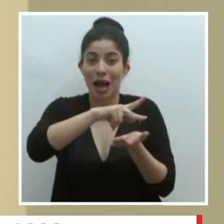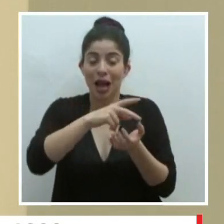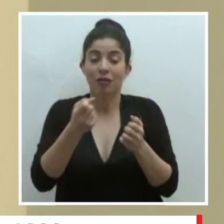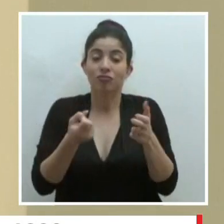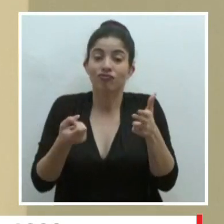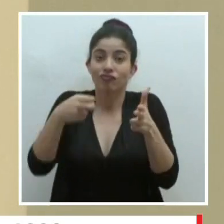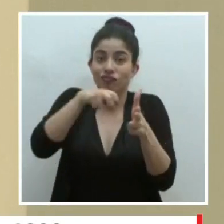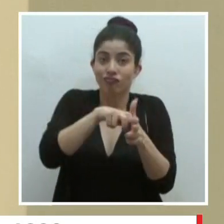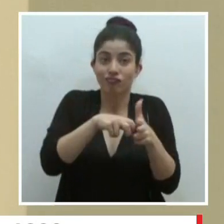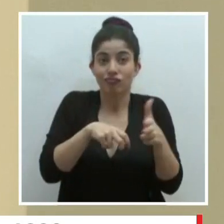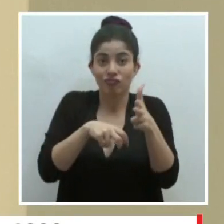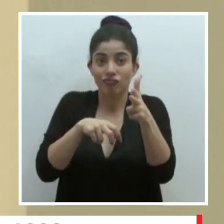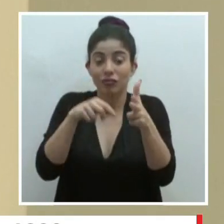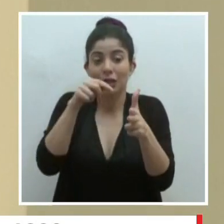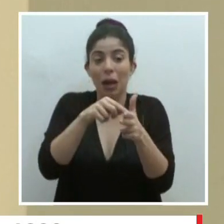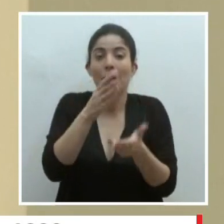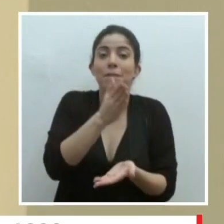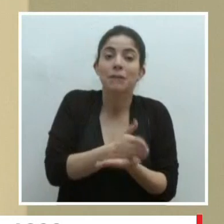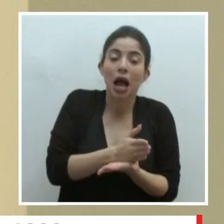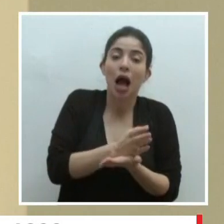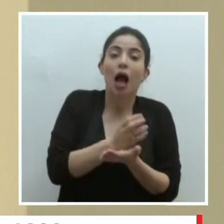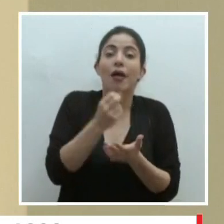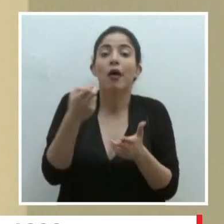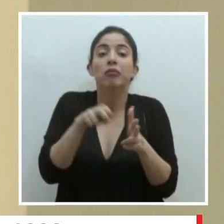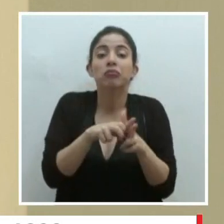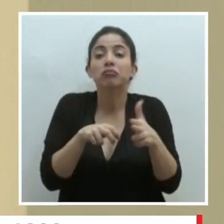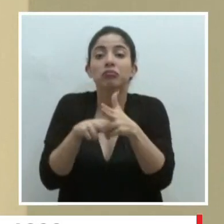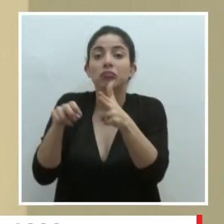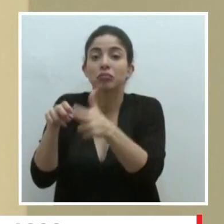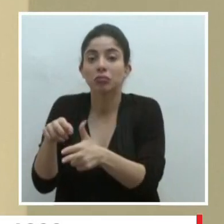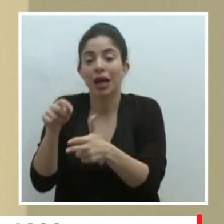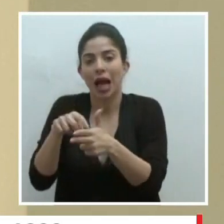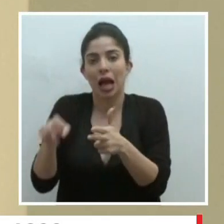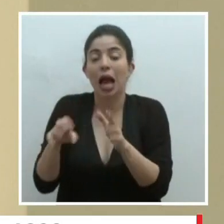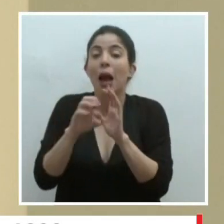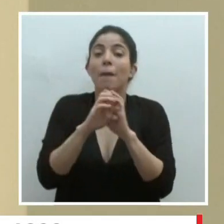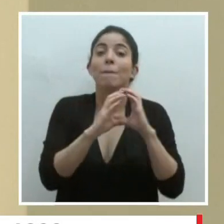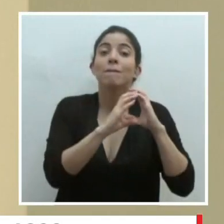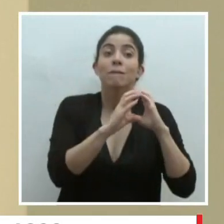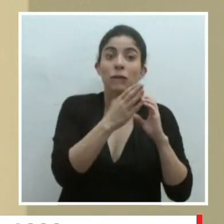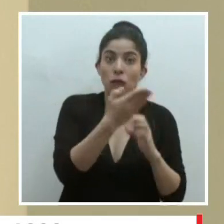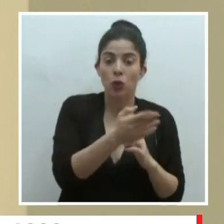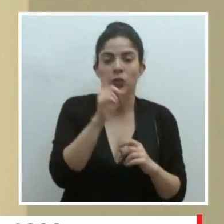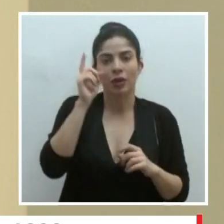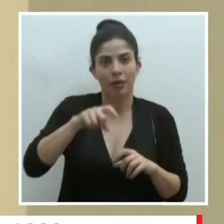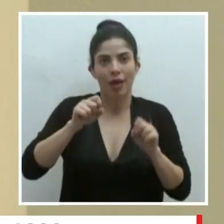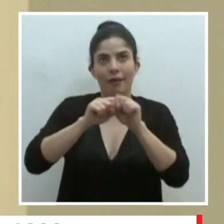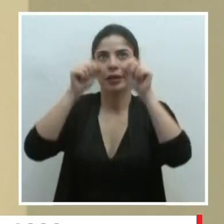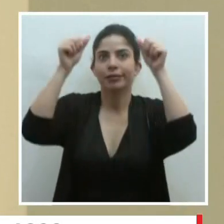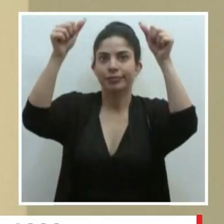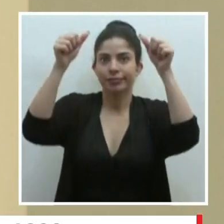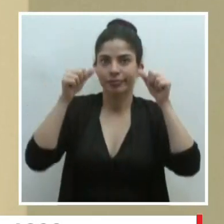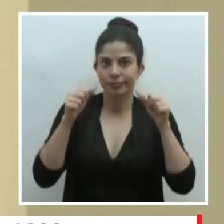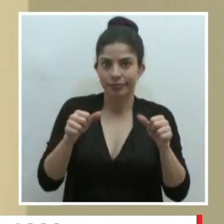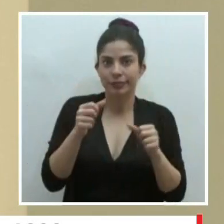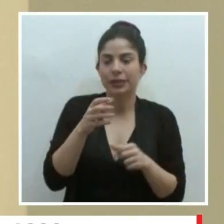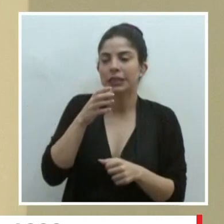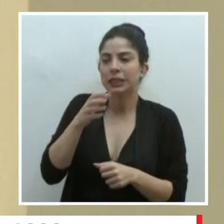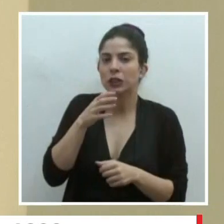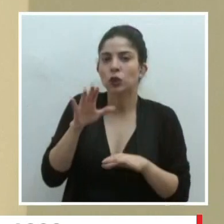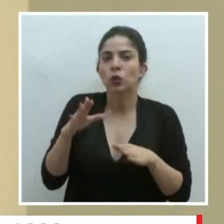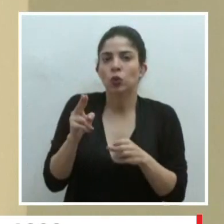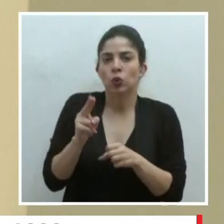y recomendado en estaciones y paradas. La empresa autobusera tendrá la rotulación respectiva sobre el uso correcto